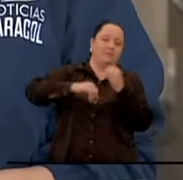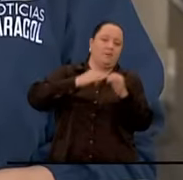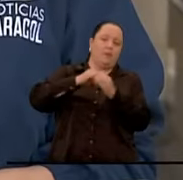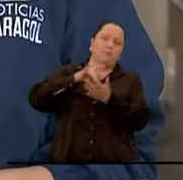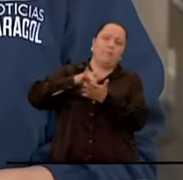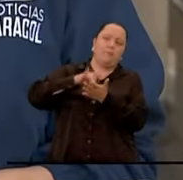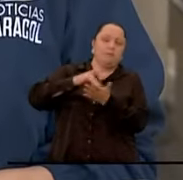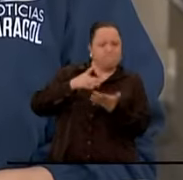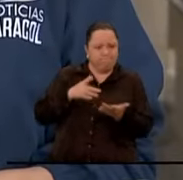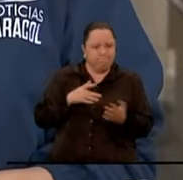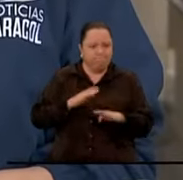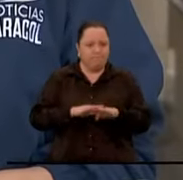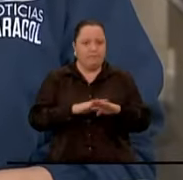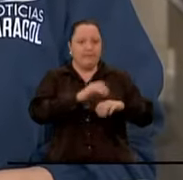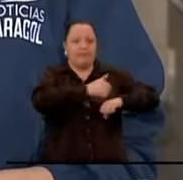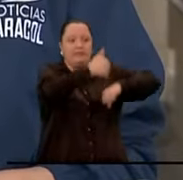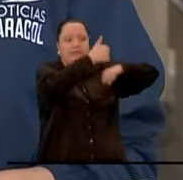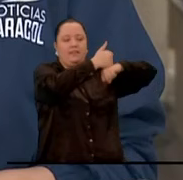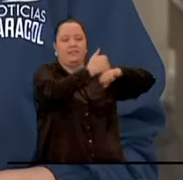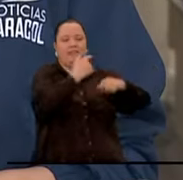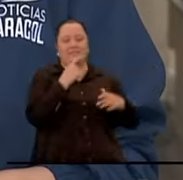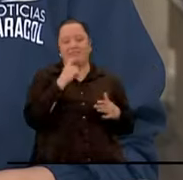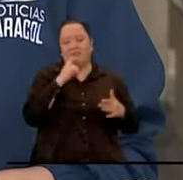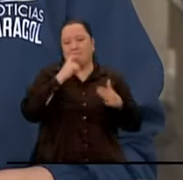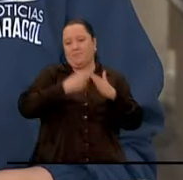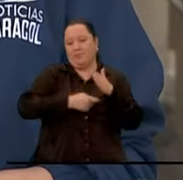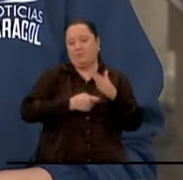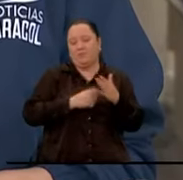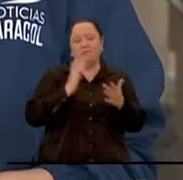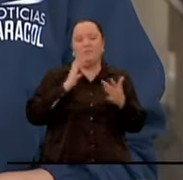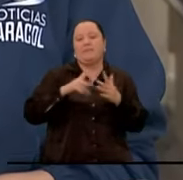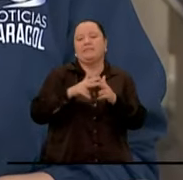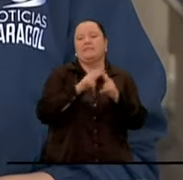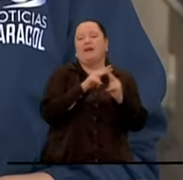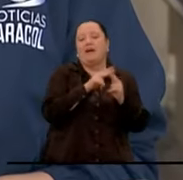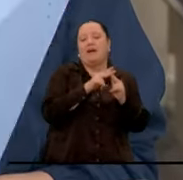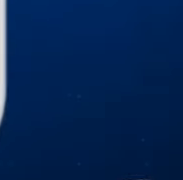el director de Crédito Público, José Roberto Acosta?